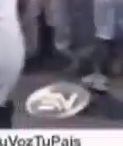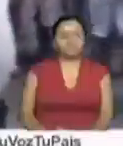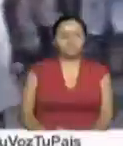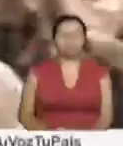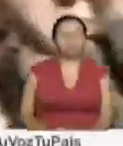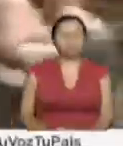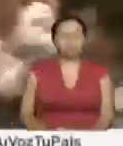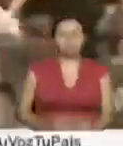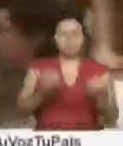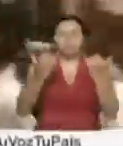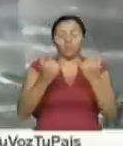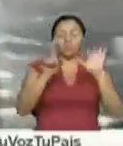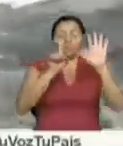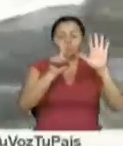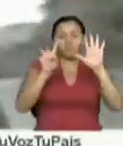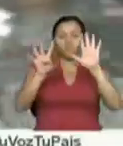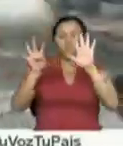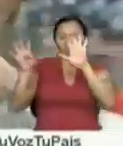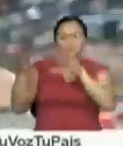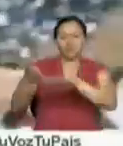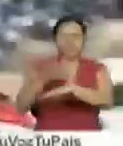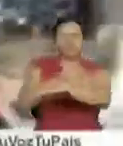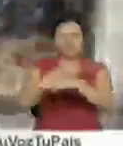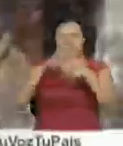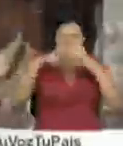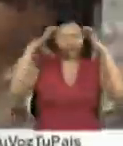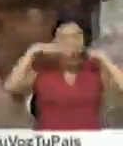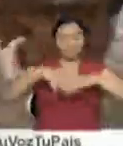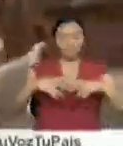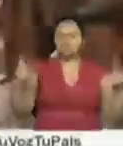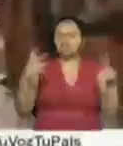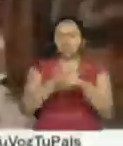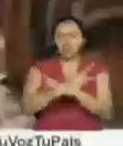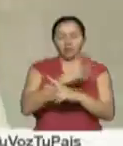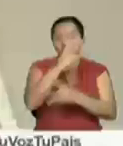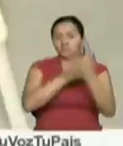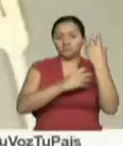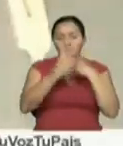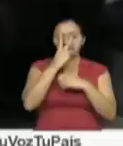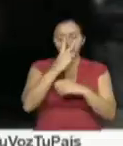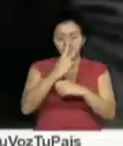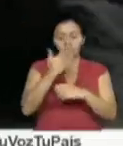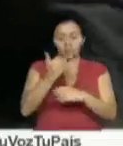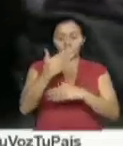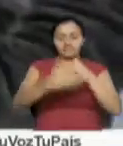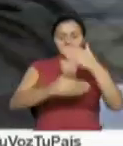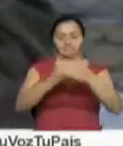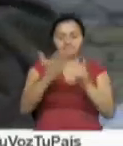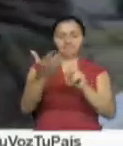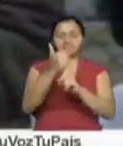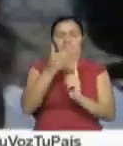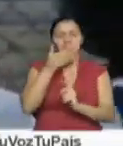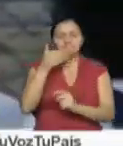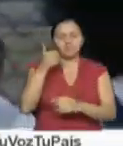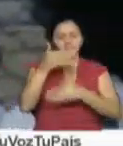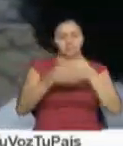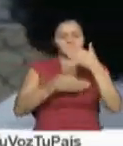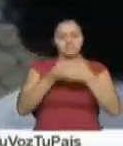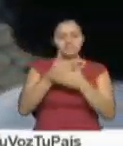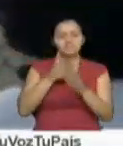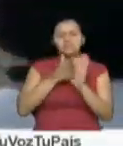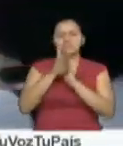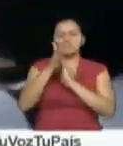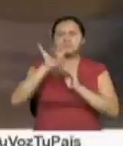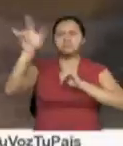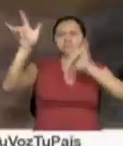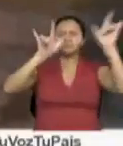este episodio determinó el destino de miles de ecuatorianos, quienes en búsqueda de vías mejores salieron del país hacia tierras